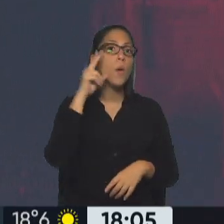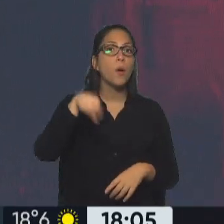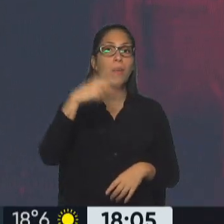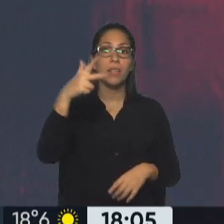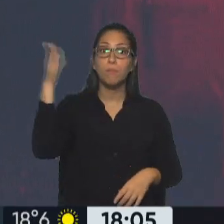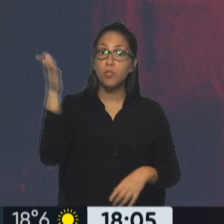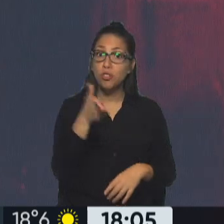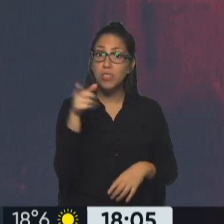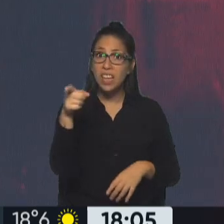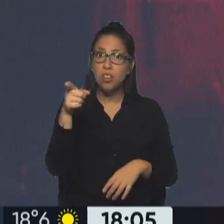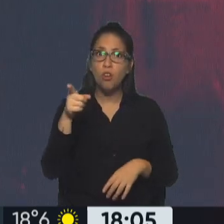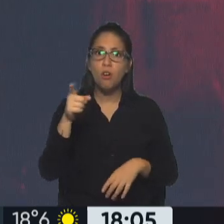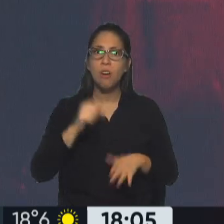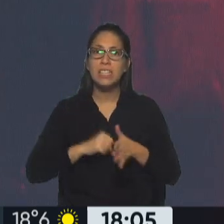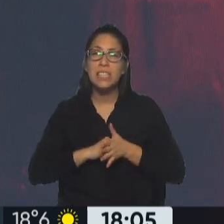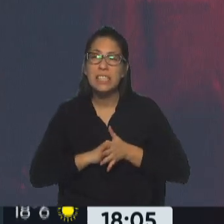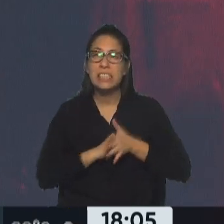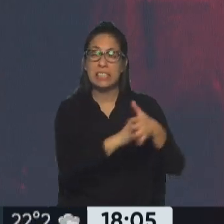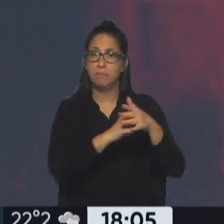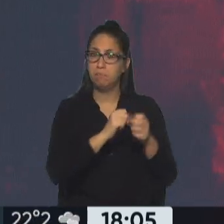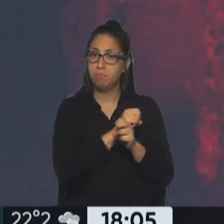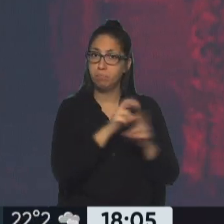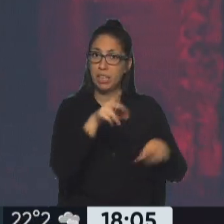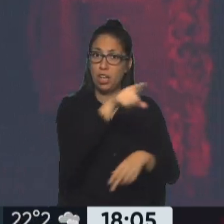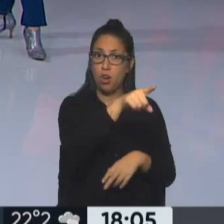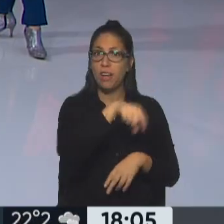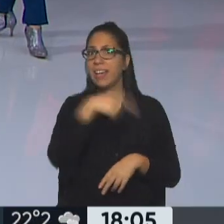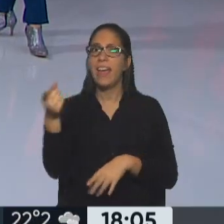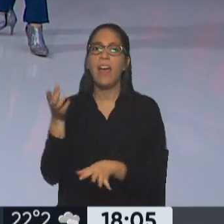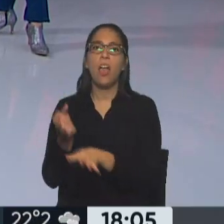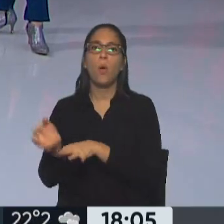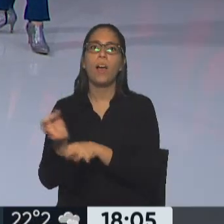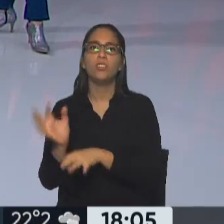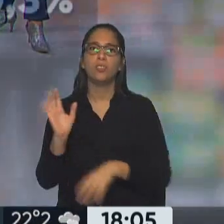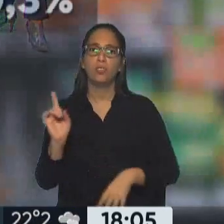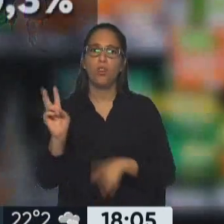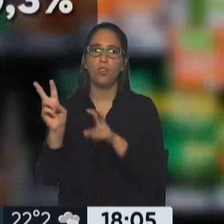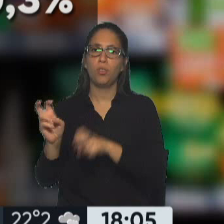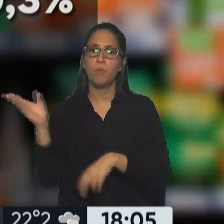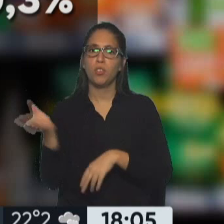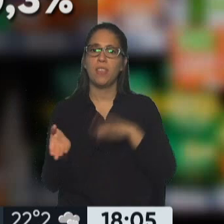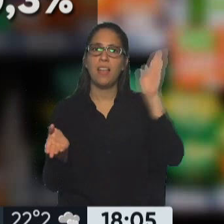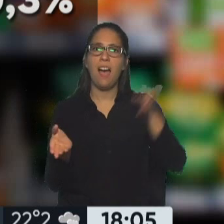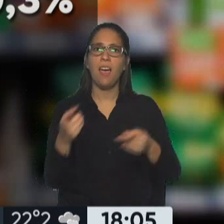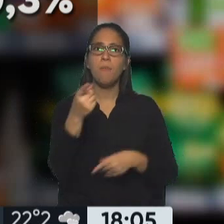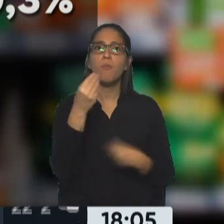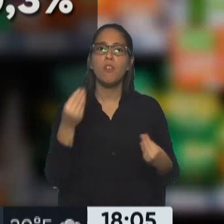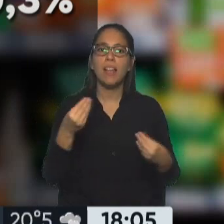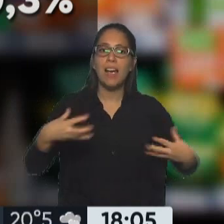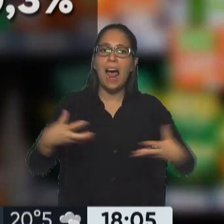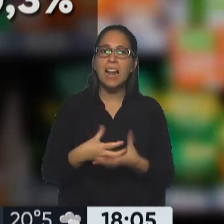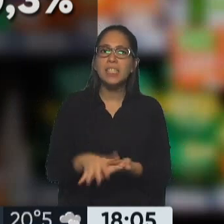9,3 incide mucho más en el 7,7 del promedio general que lo de educación. ¿Por qué? Porque alimento y bebida tiene una participación en la